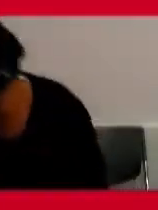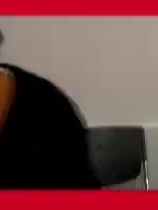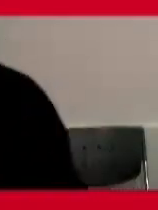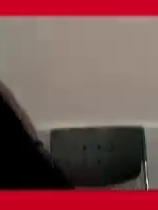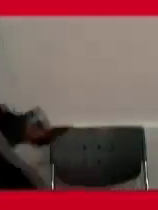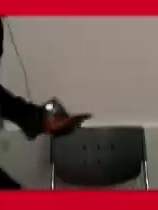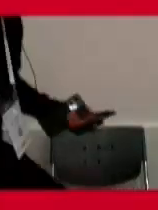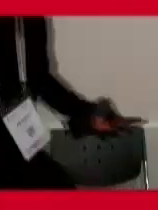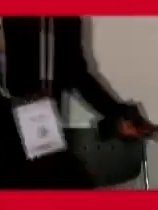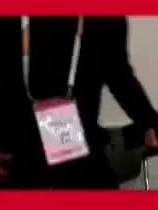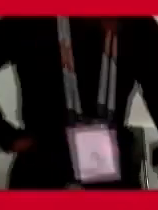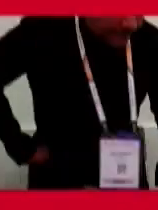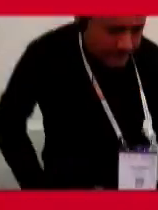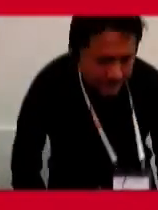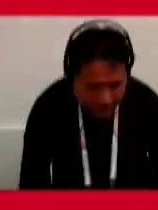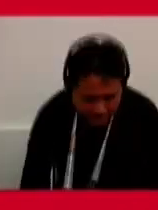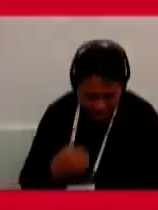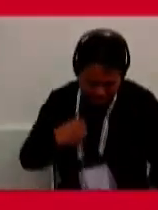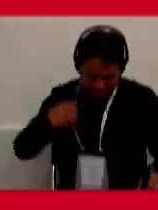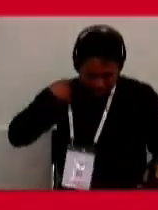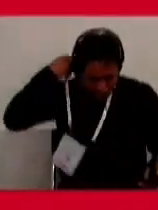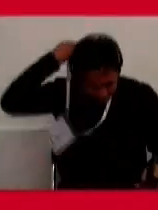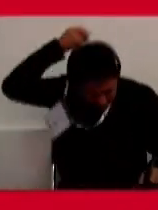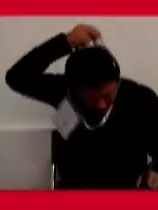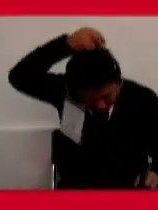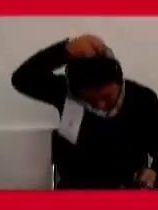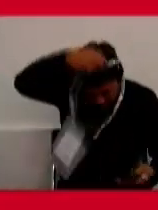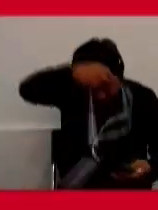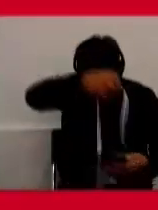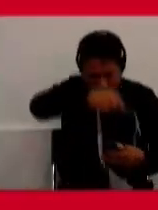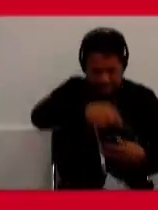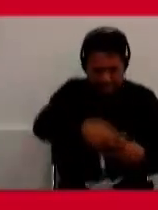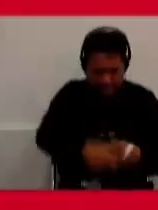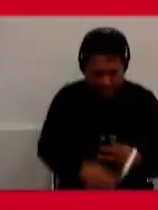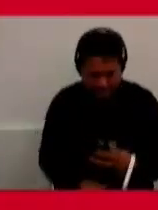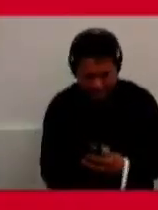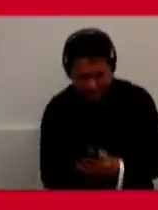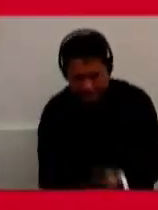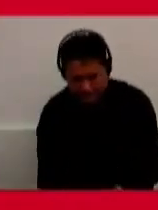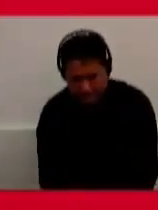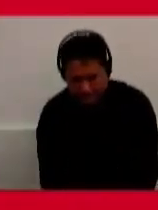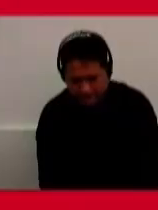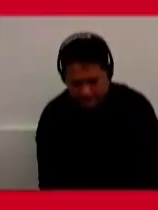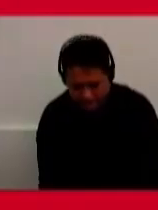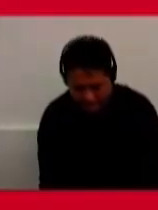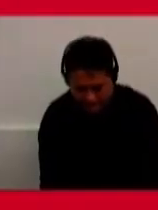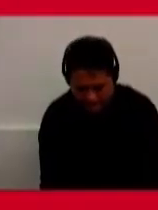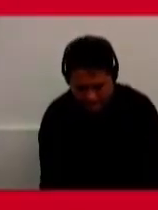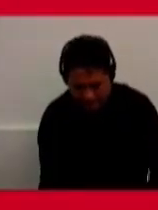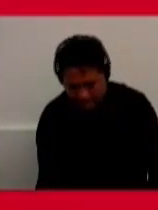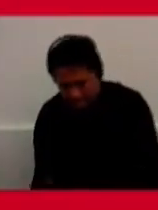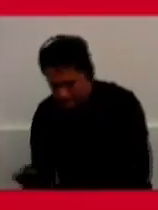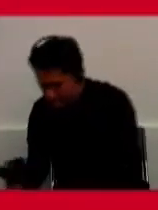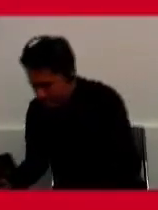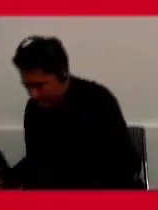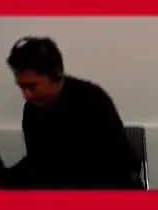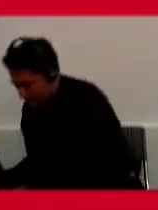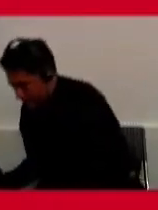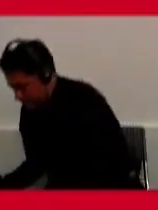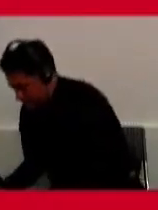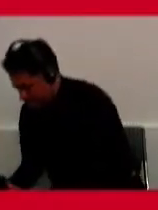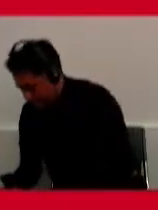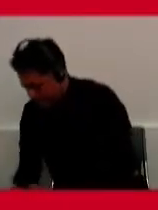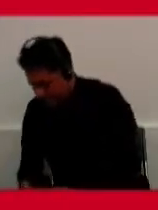consideraciones para la selección de los diseños de enormes sistemas de espesamiento y filtración de relaves de cobre por encima